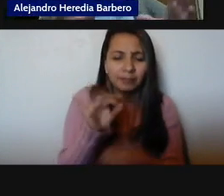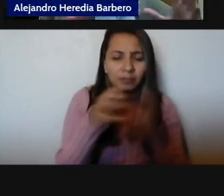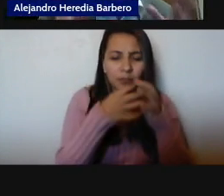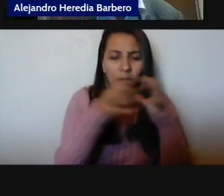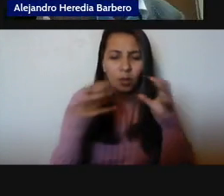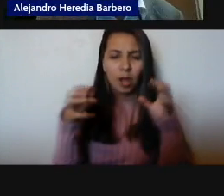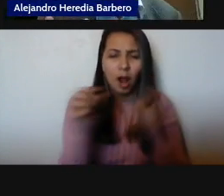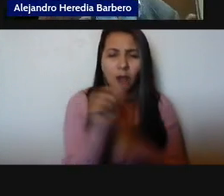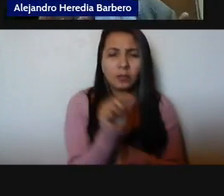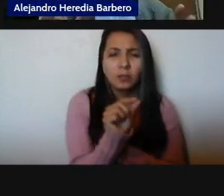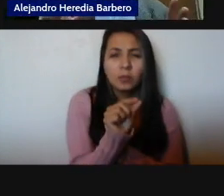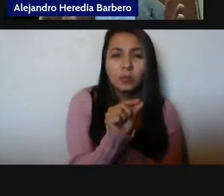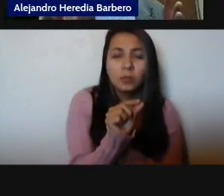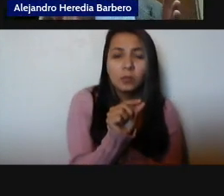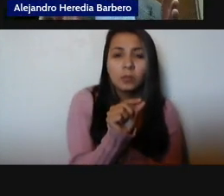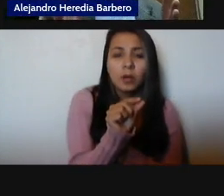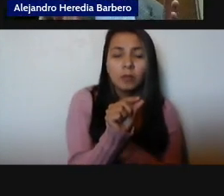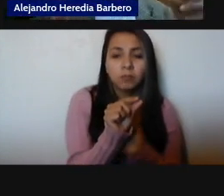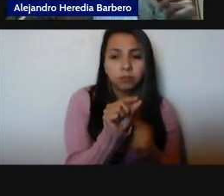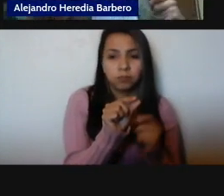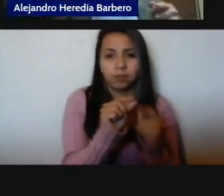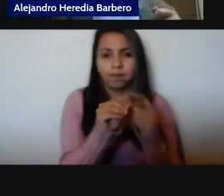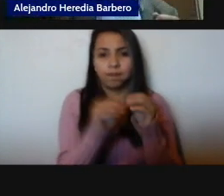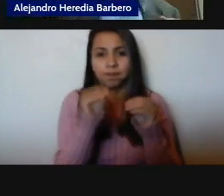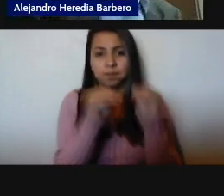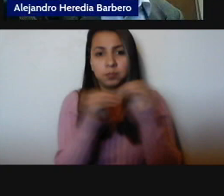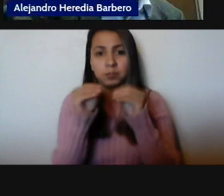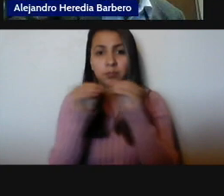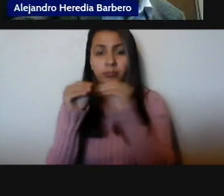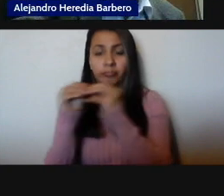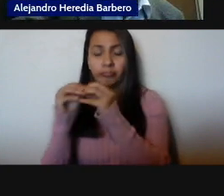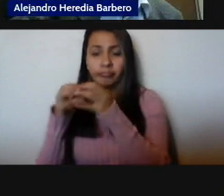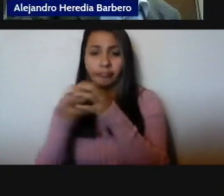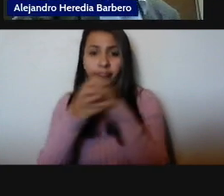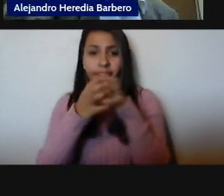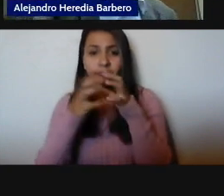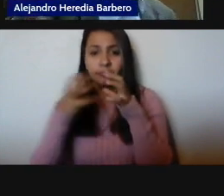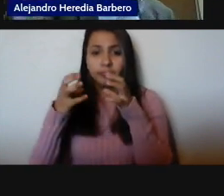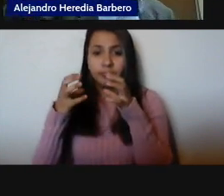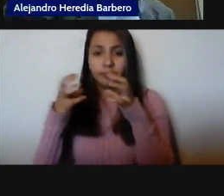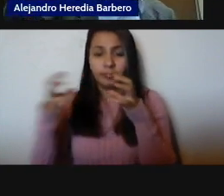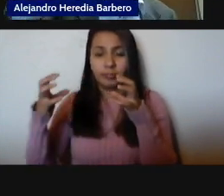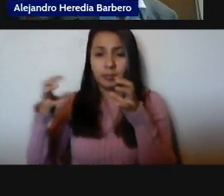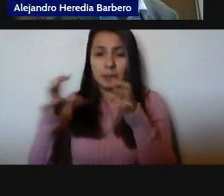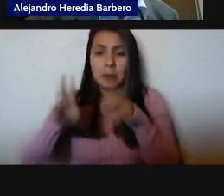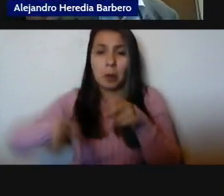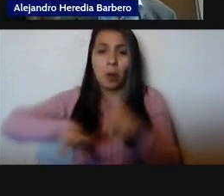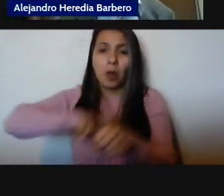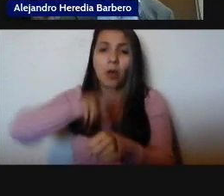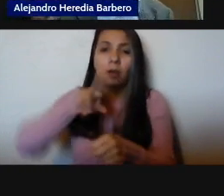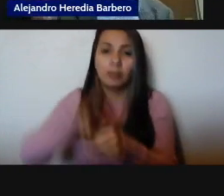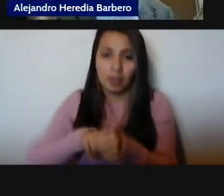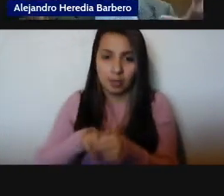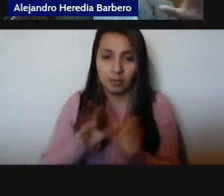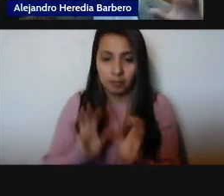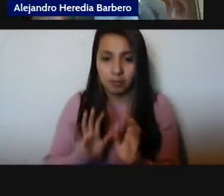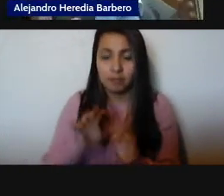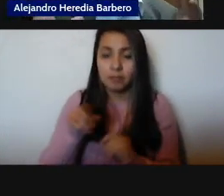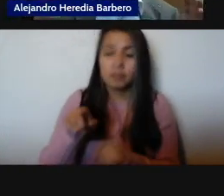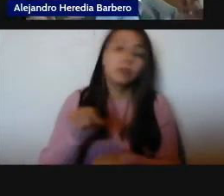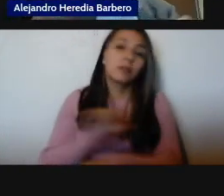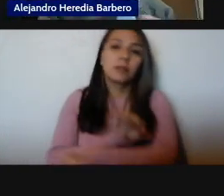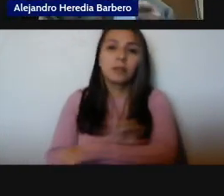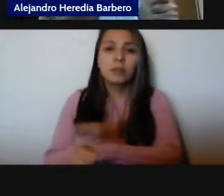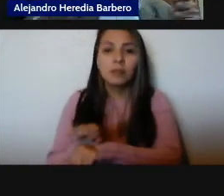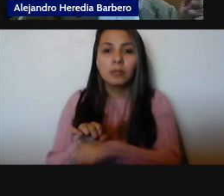de una simpleza muy clara a una complejidad relativamente simple. La